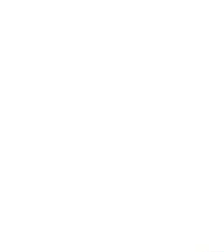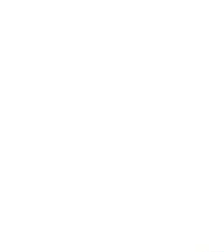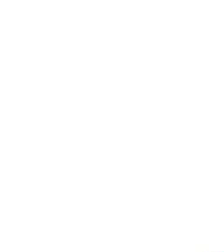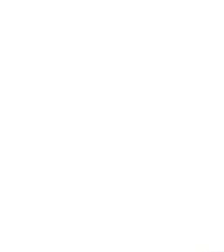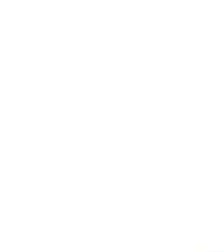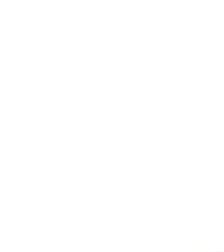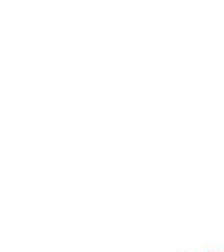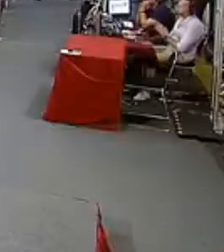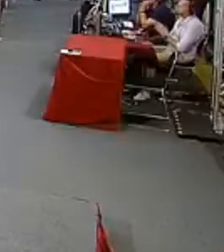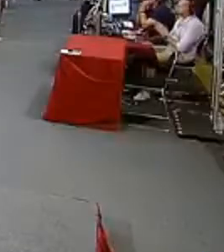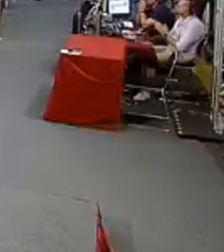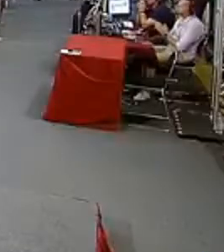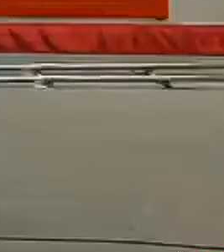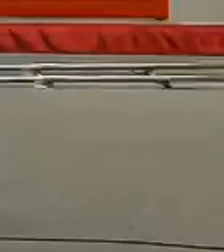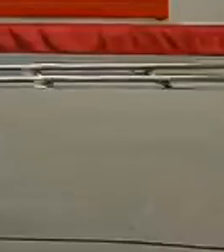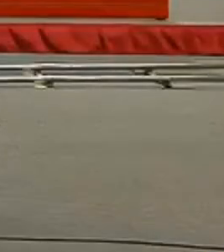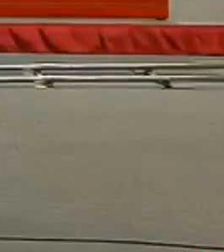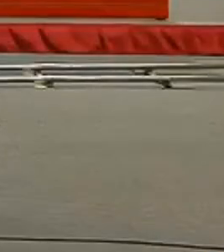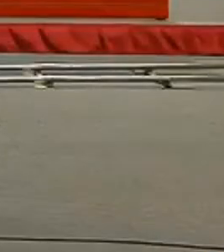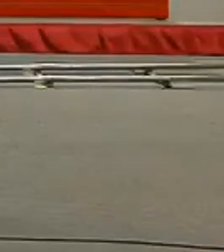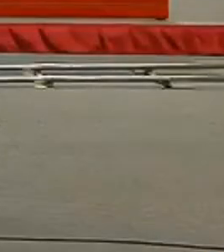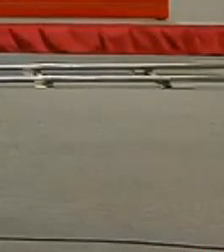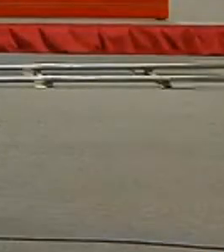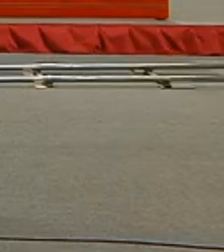Exacto. Hola, muy buenas noches.